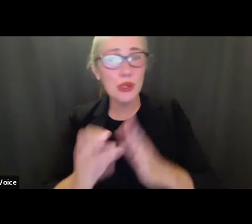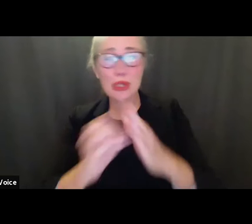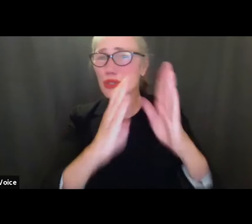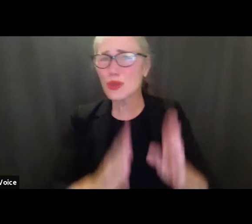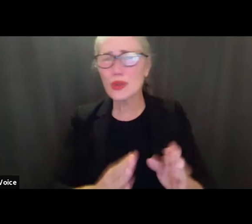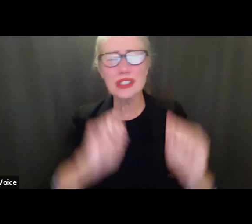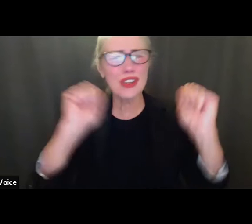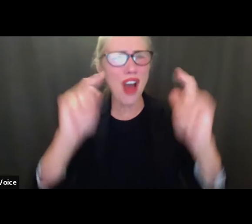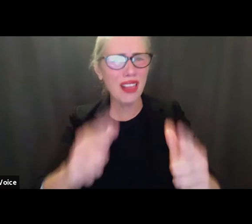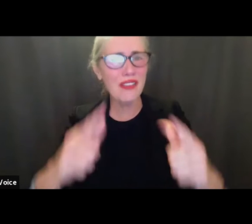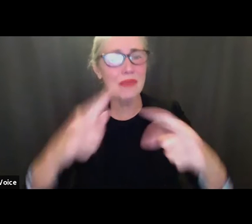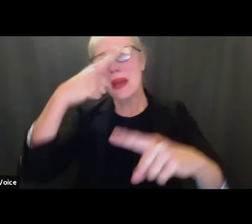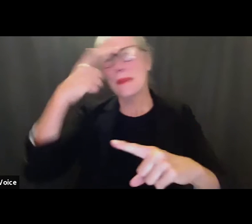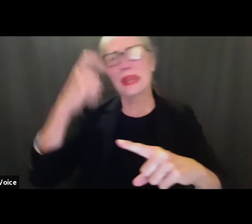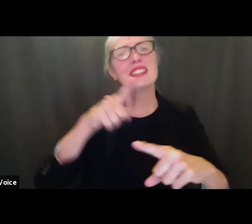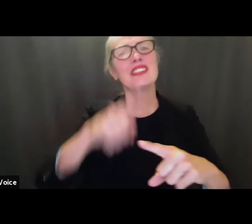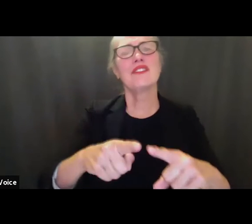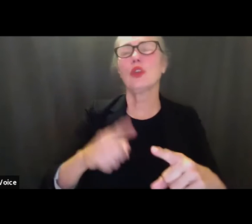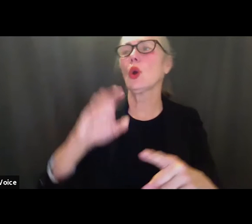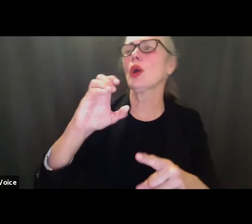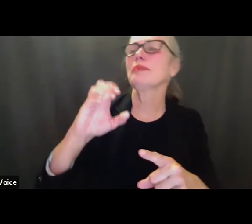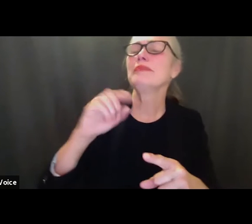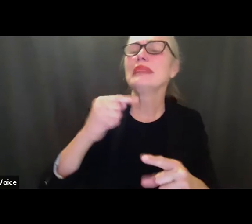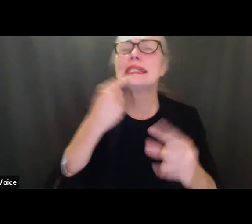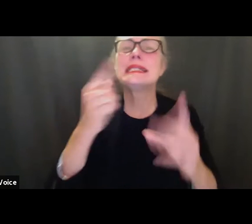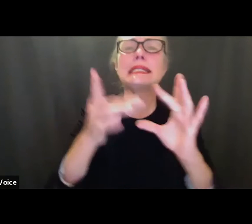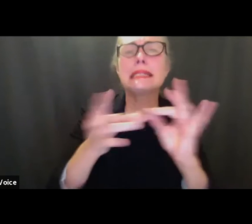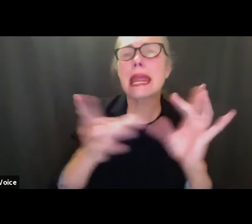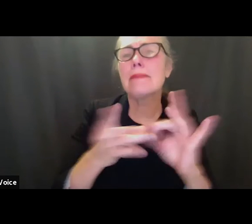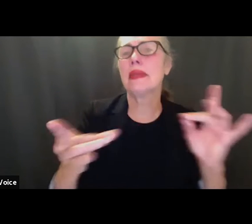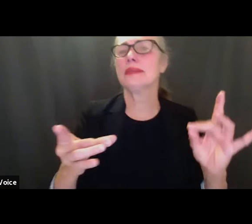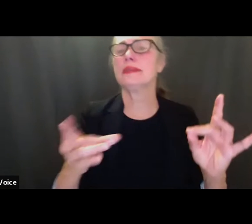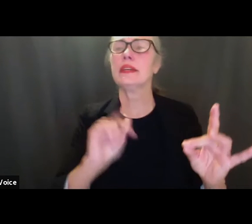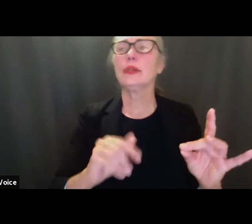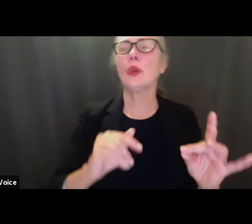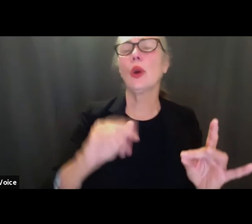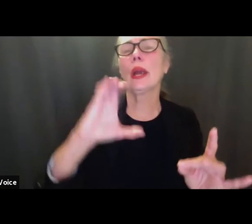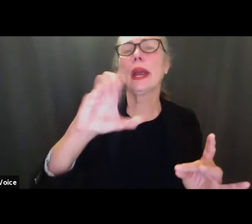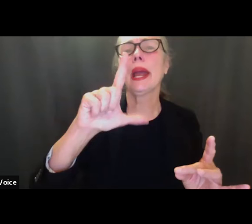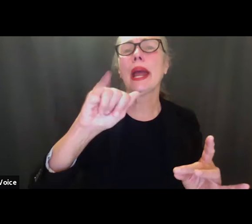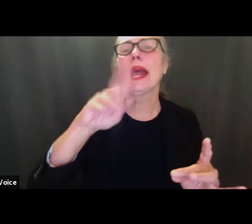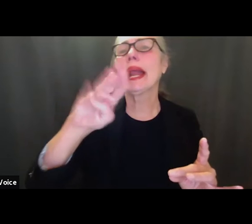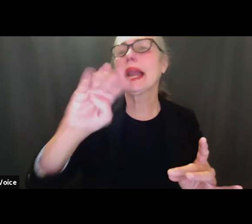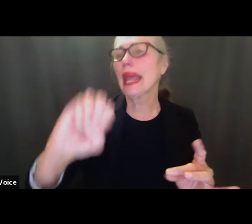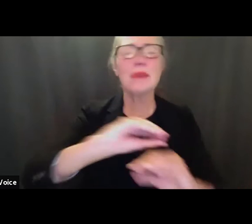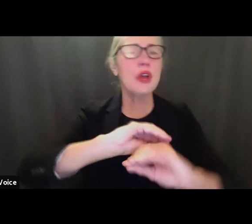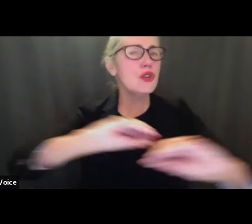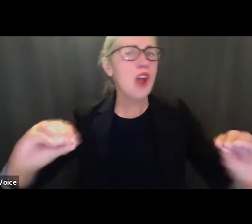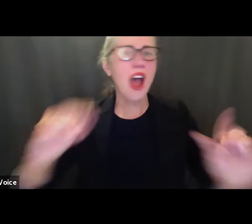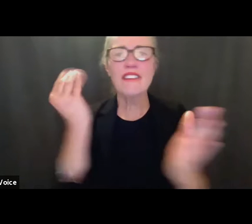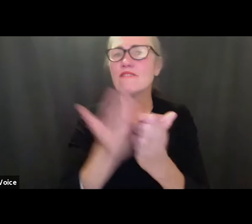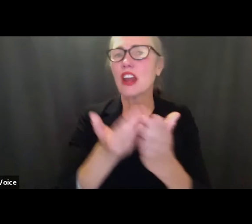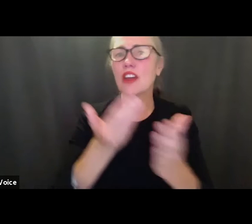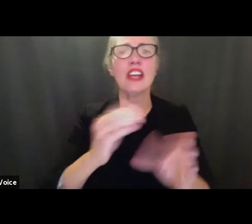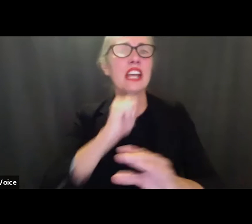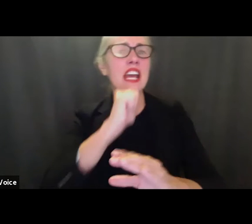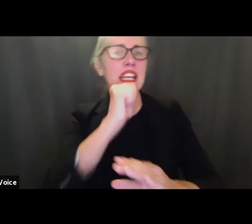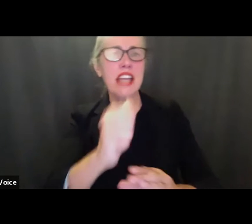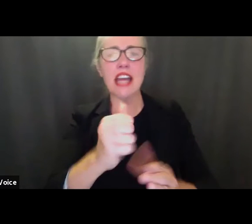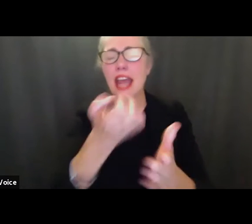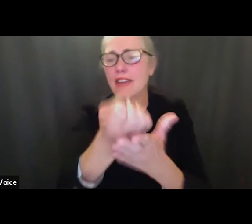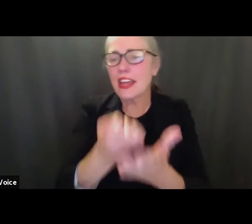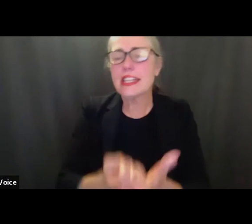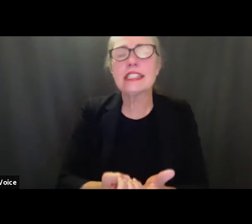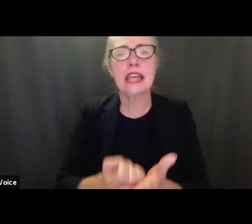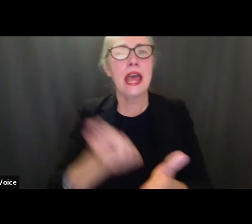estudiantes de nuestra comunidad, porque están haciendo nada más una declaración que no ha sido verificado, que no tienen pruebas, que no